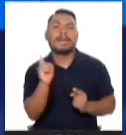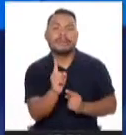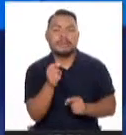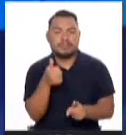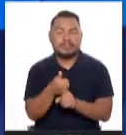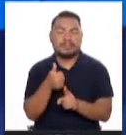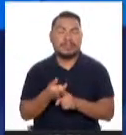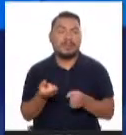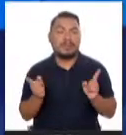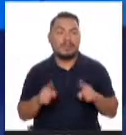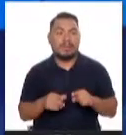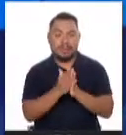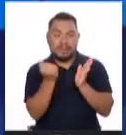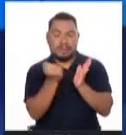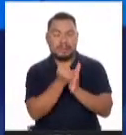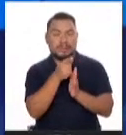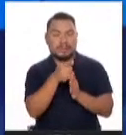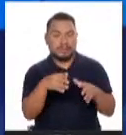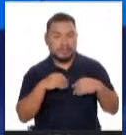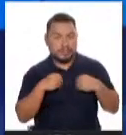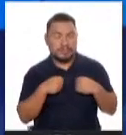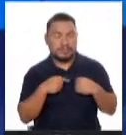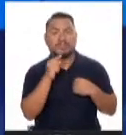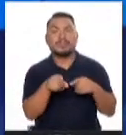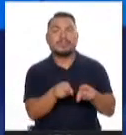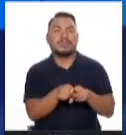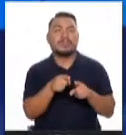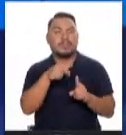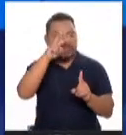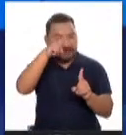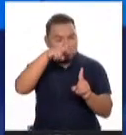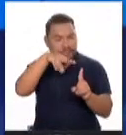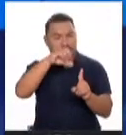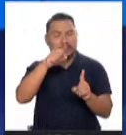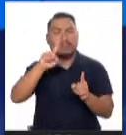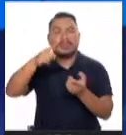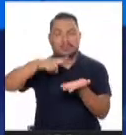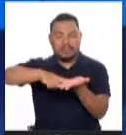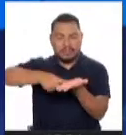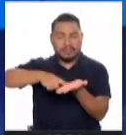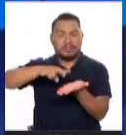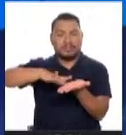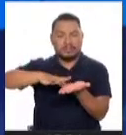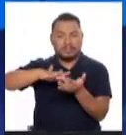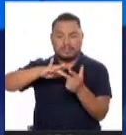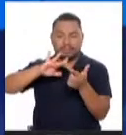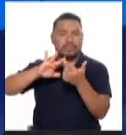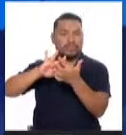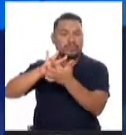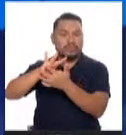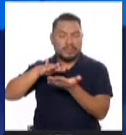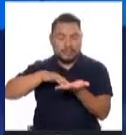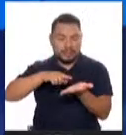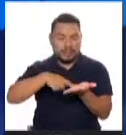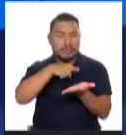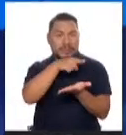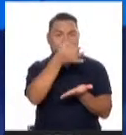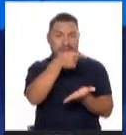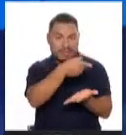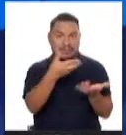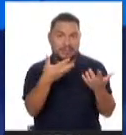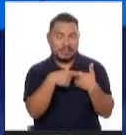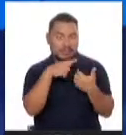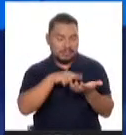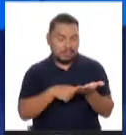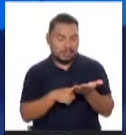en requisitorias lo reciban, le van a hacer la identificación biométrica, inclusive para saber qué es él, y entonces va a